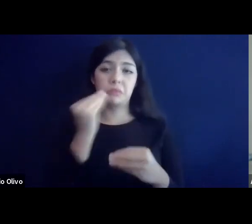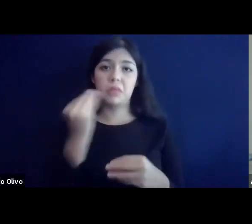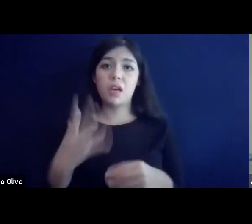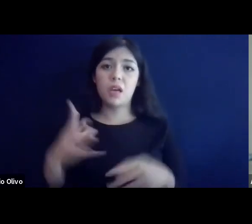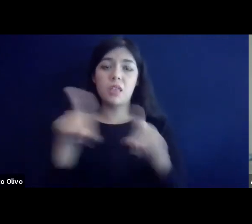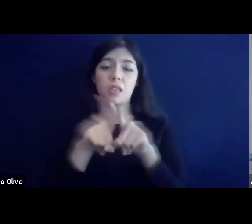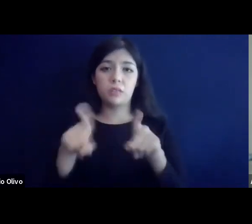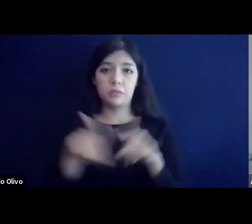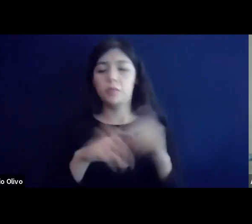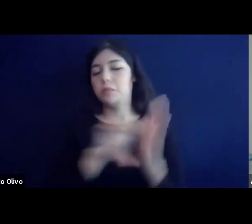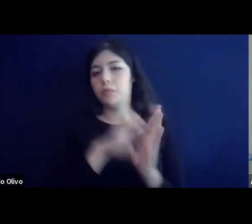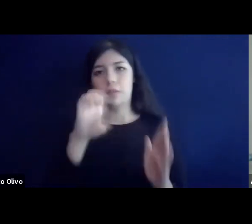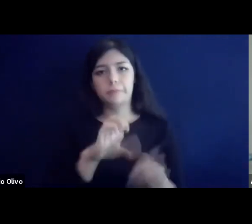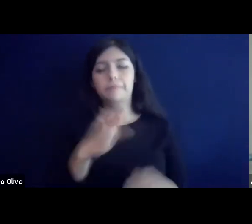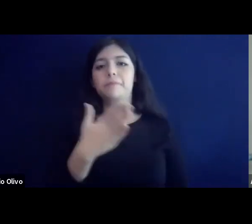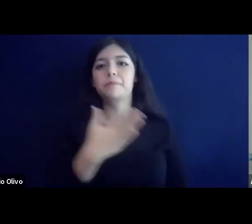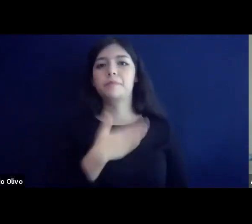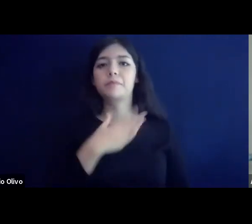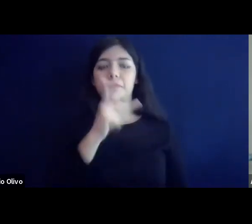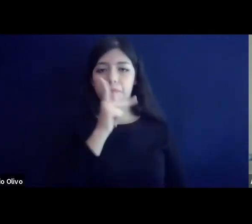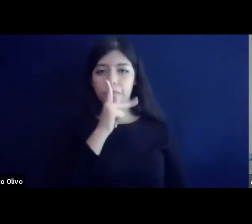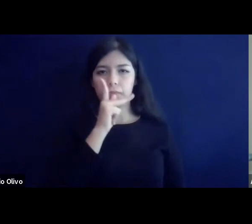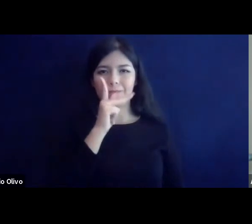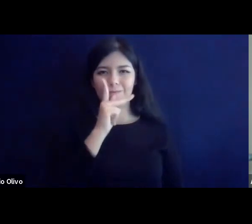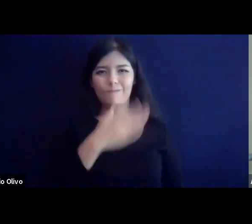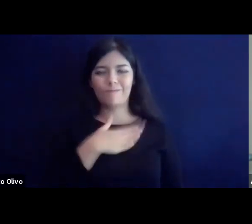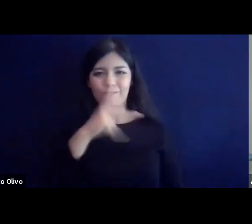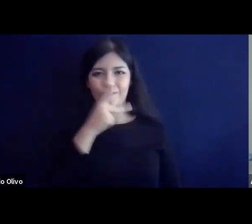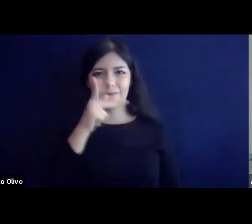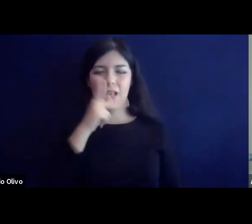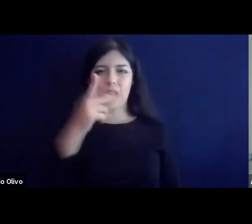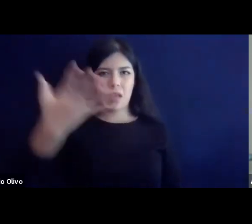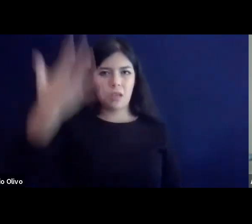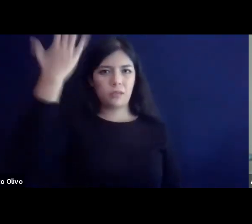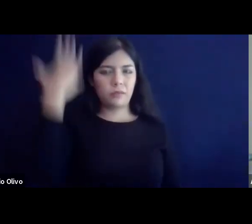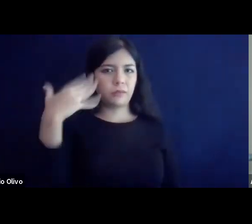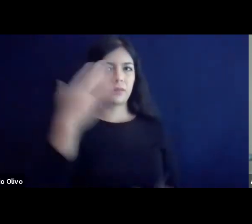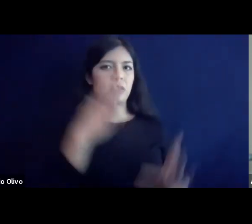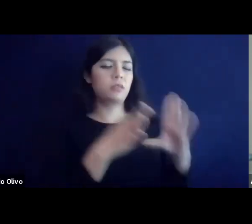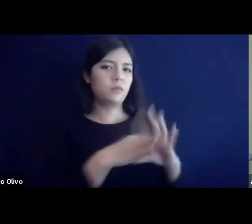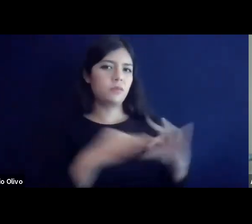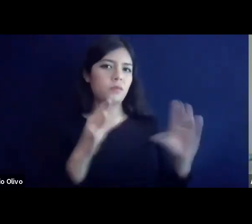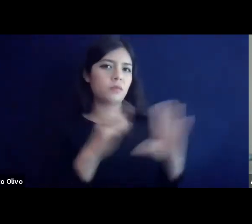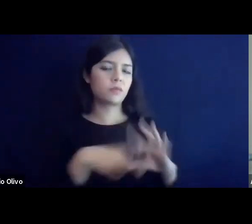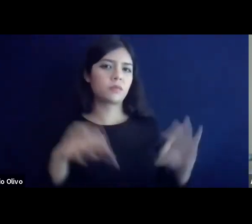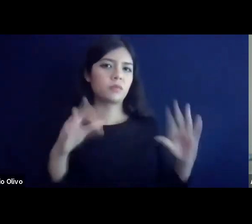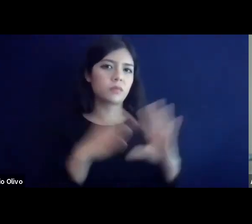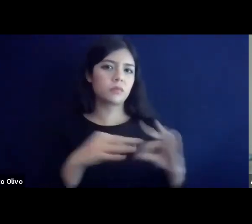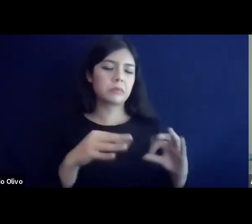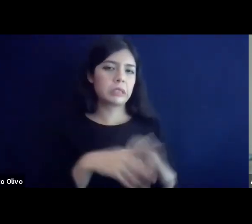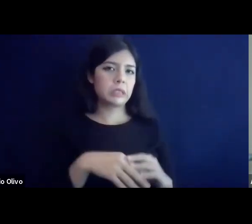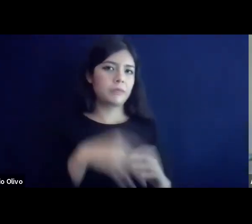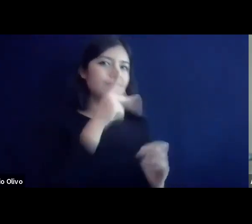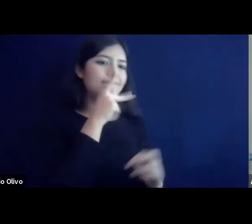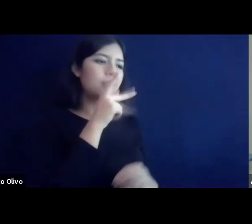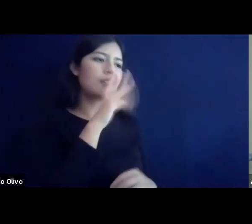que mi papá me contó que decían, es que estamos haciendo todo lo posible, porque